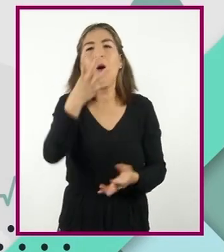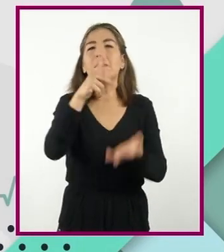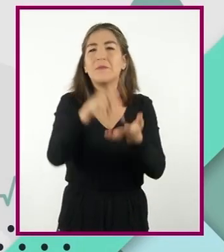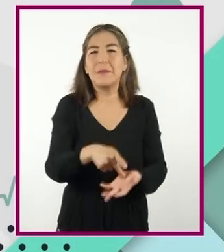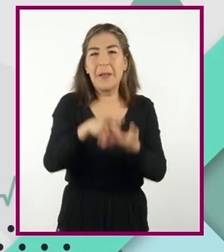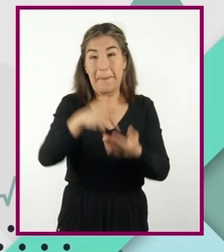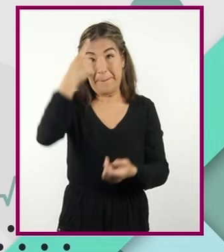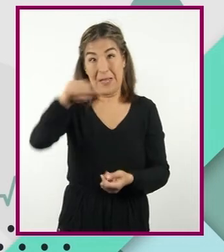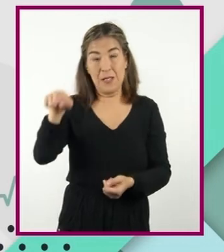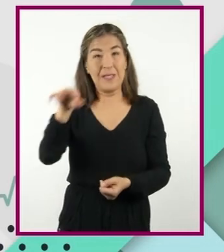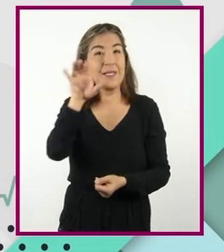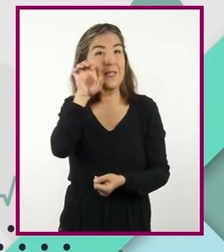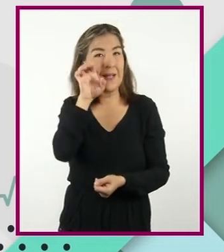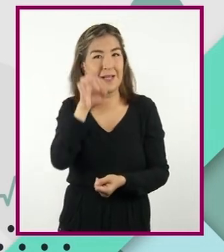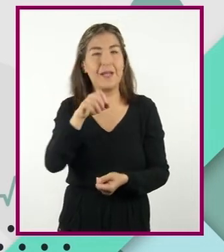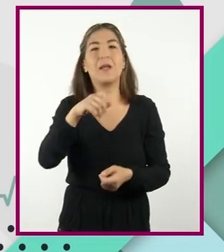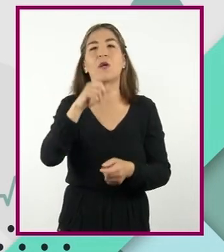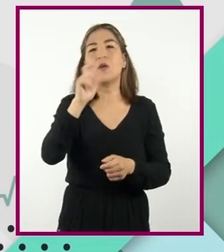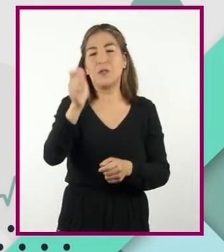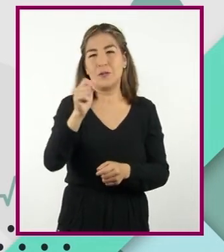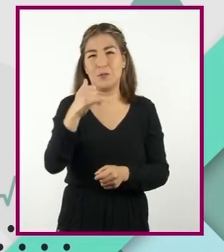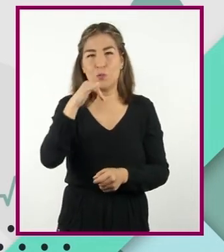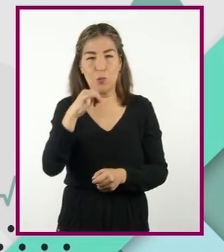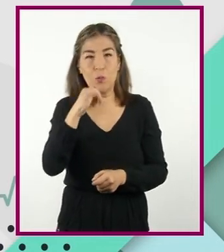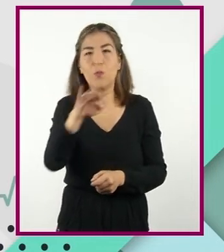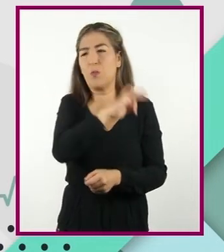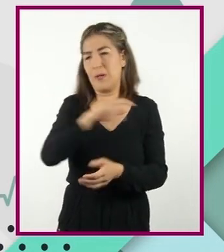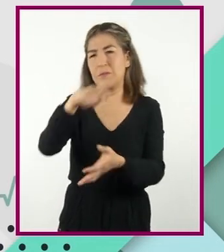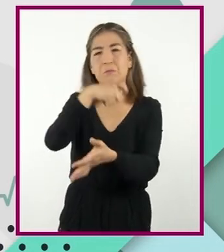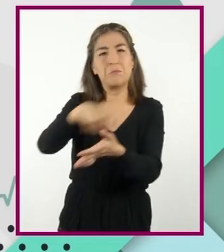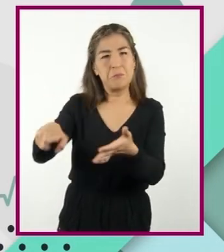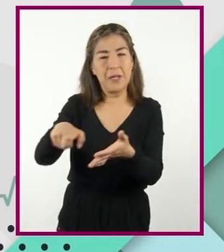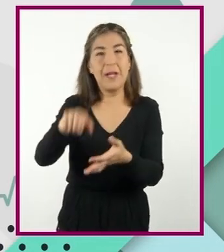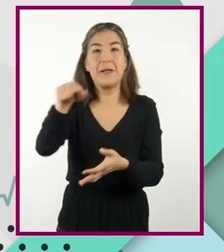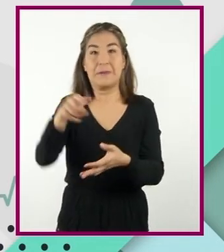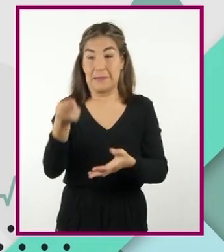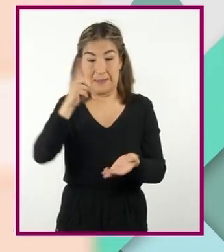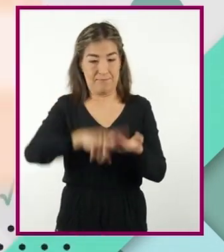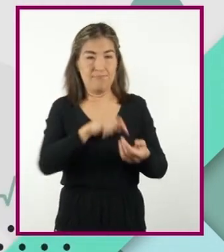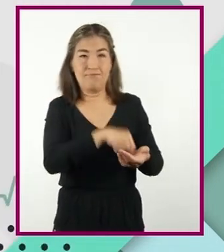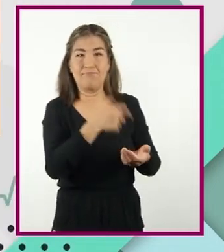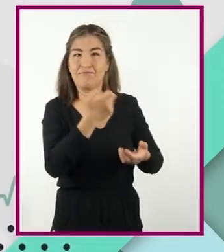para jugo puede comprar de acuerdo con la cantidad de dinero que lleva.